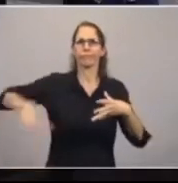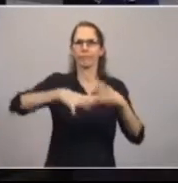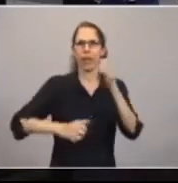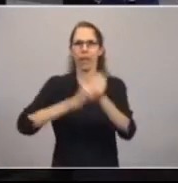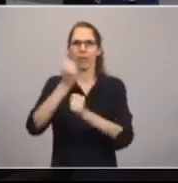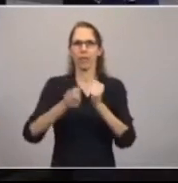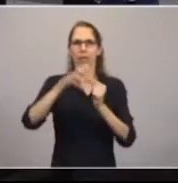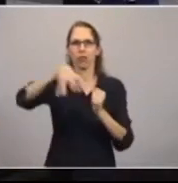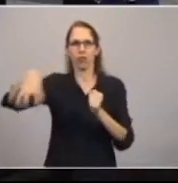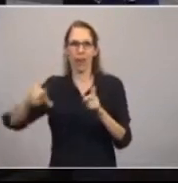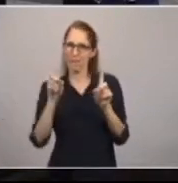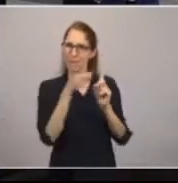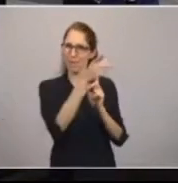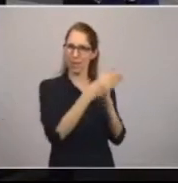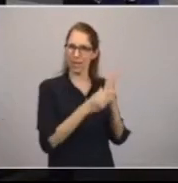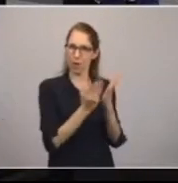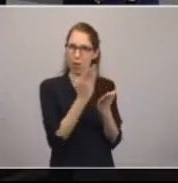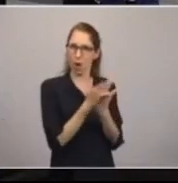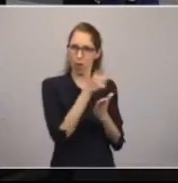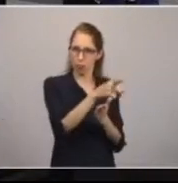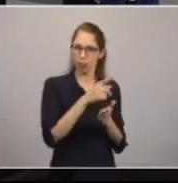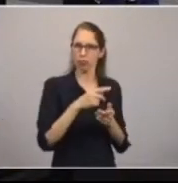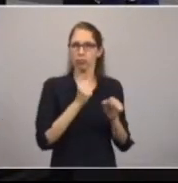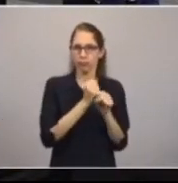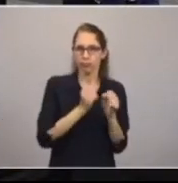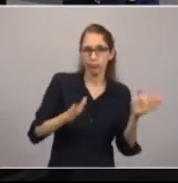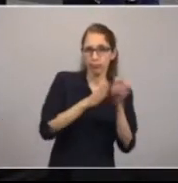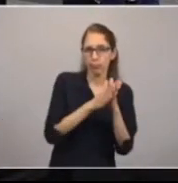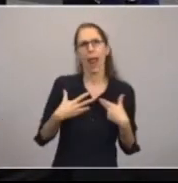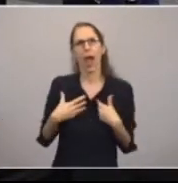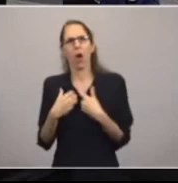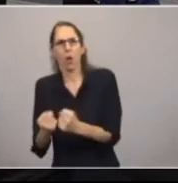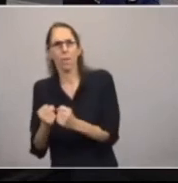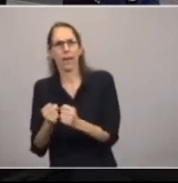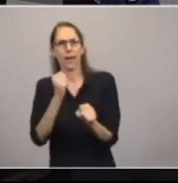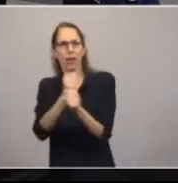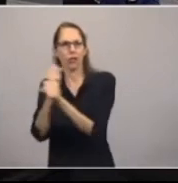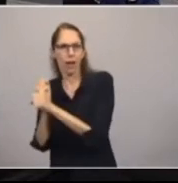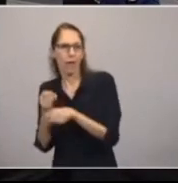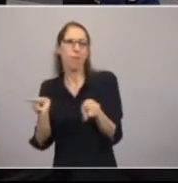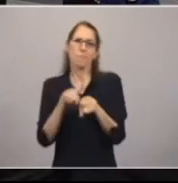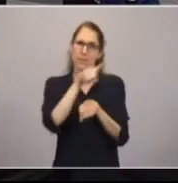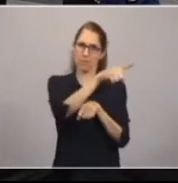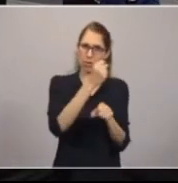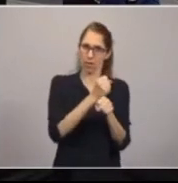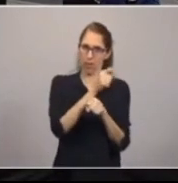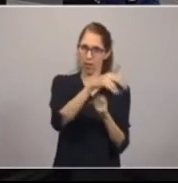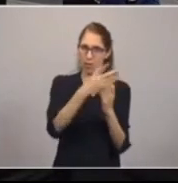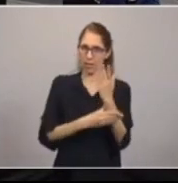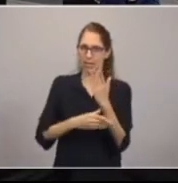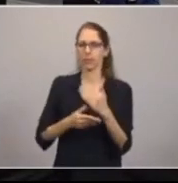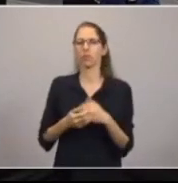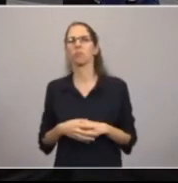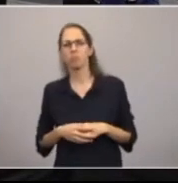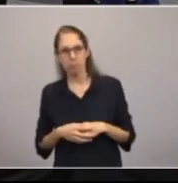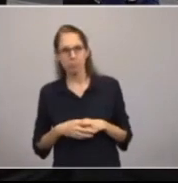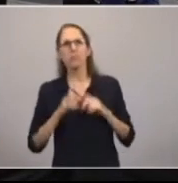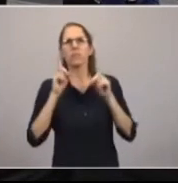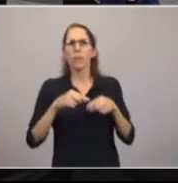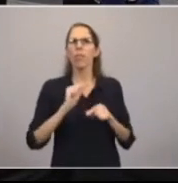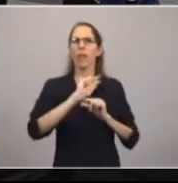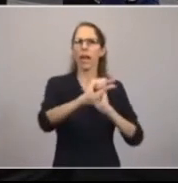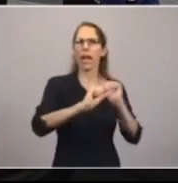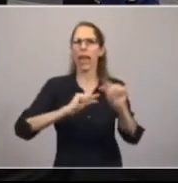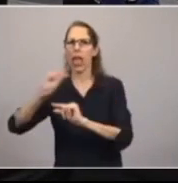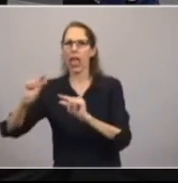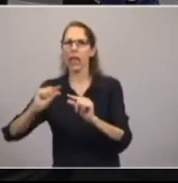como hace nuestro Ministro de Producción, para seguir acompañando a los trabajadores, como hace nuestro Ministro de Trabajo, para seguir dando crédito productivo, como